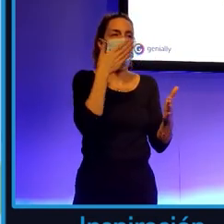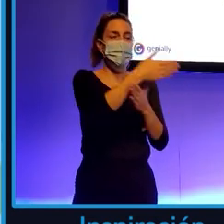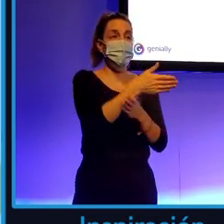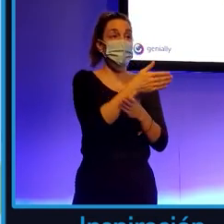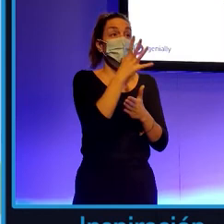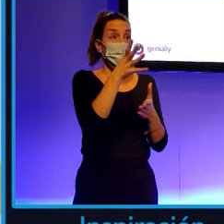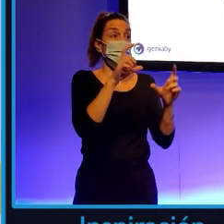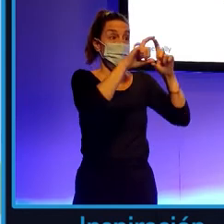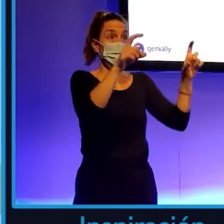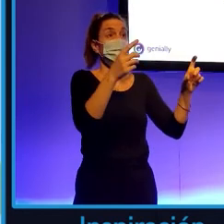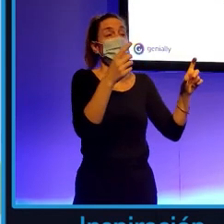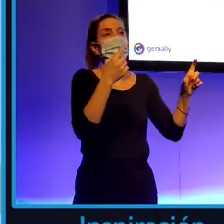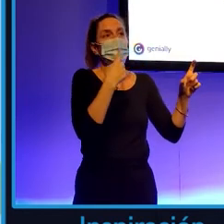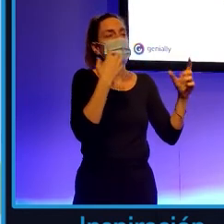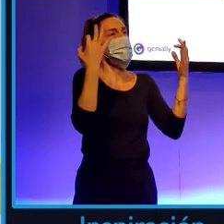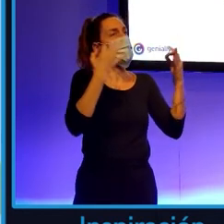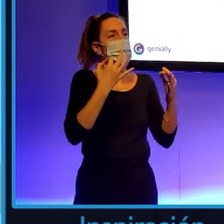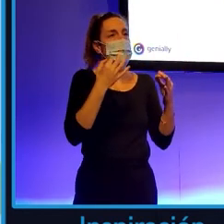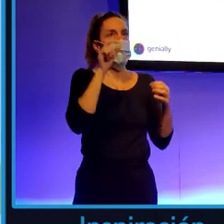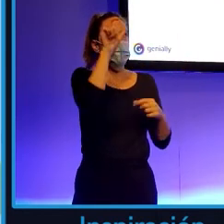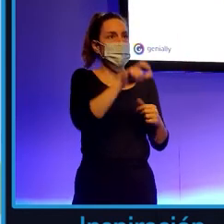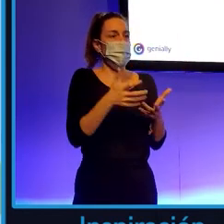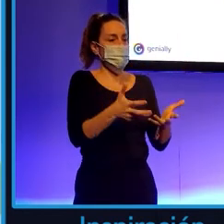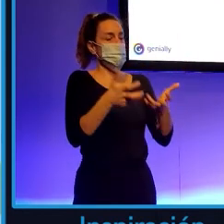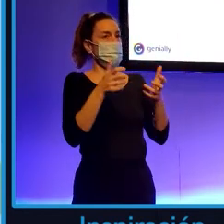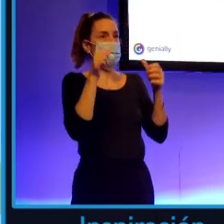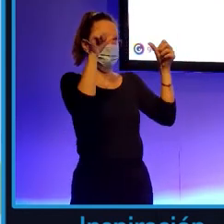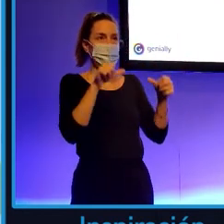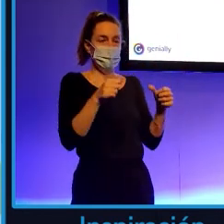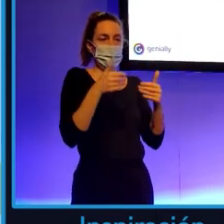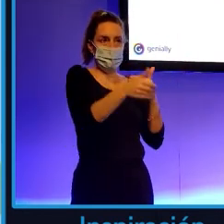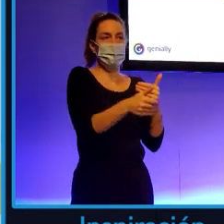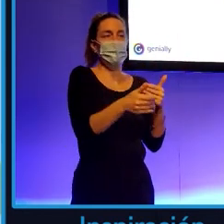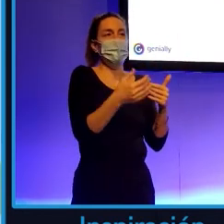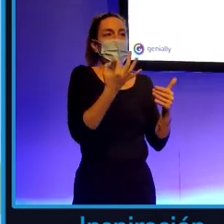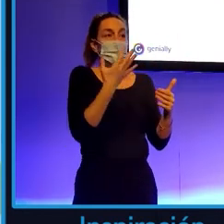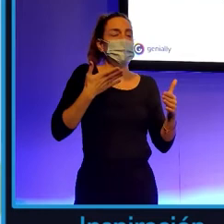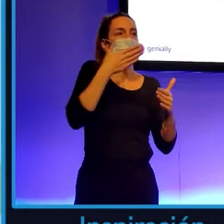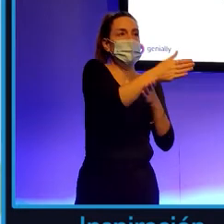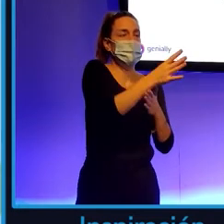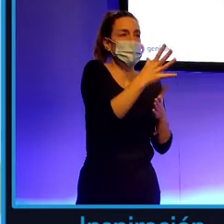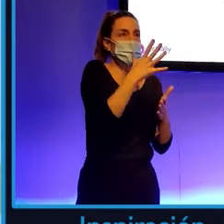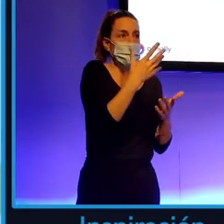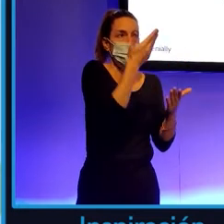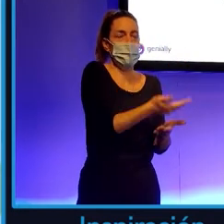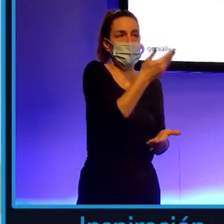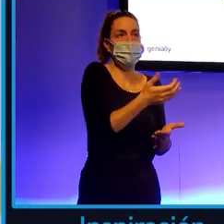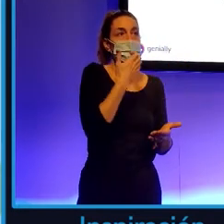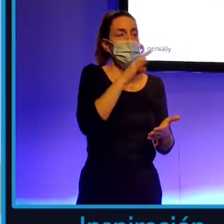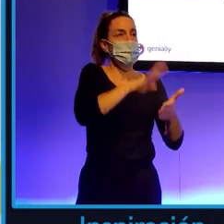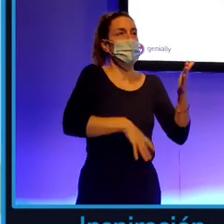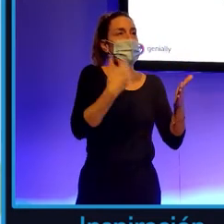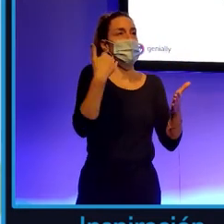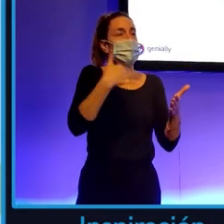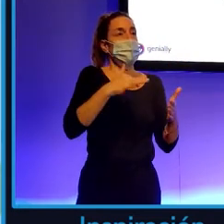contacto de los beneficiarios de esos alumnos ellos sí que tienen que ir a ese sitio en concreto en barcelona está en el parque